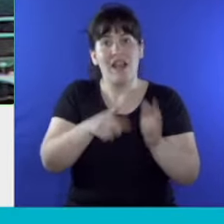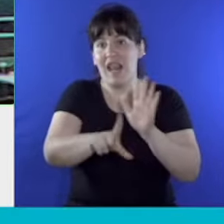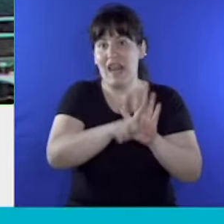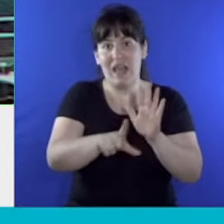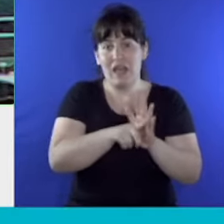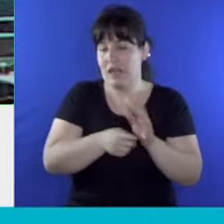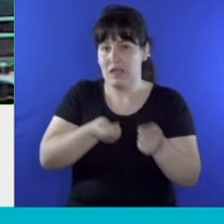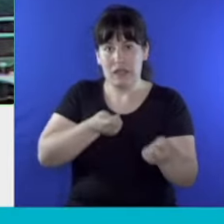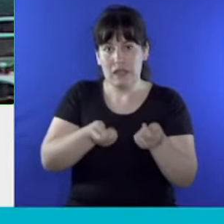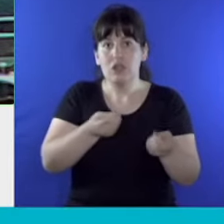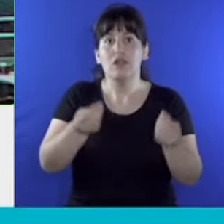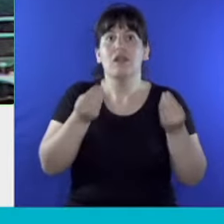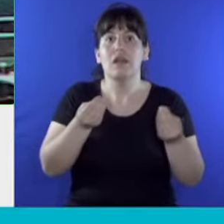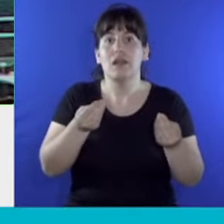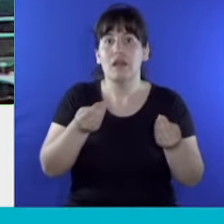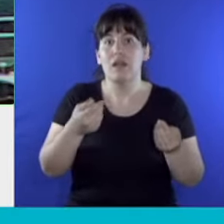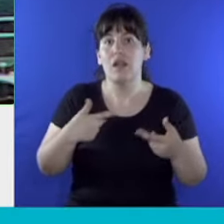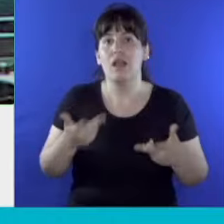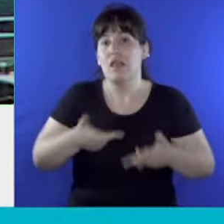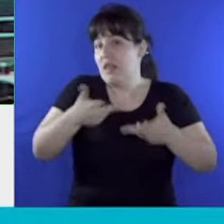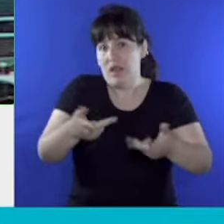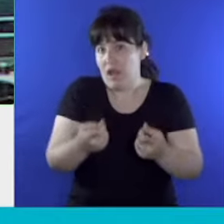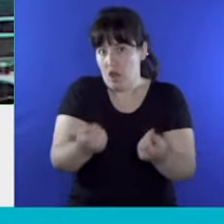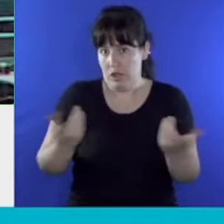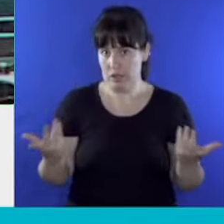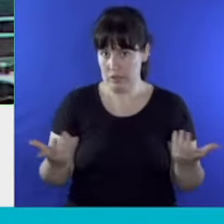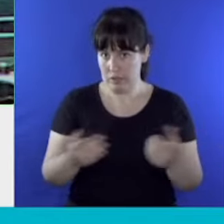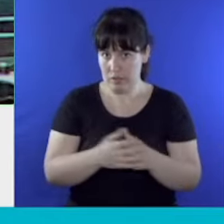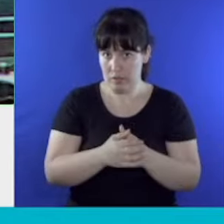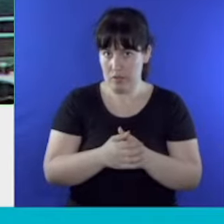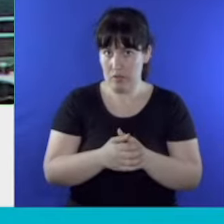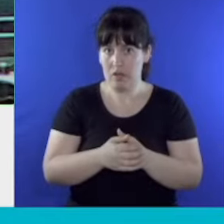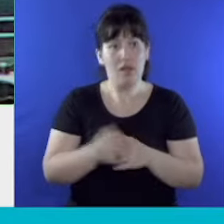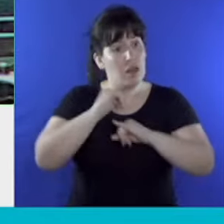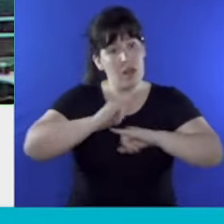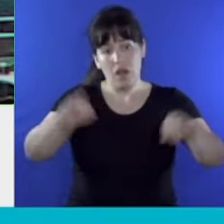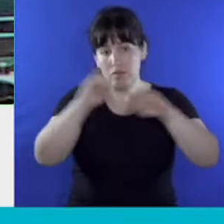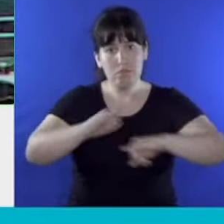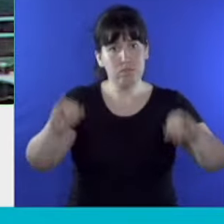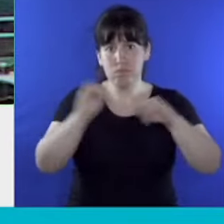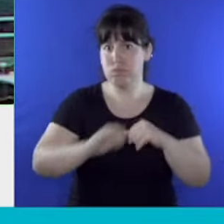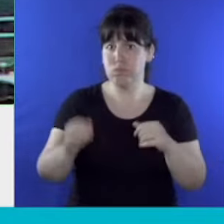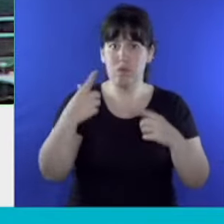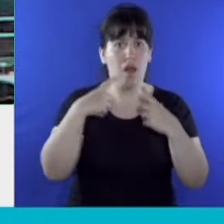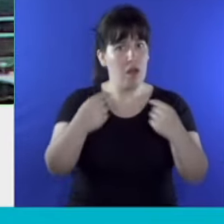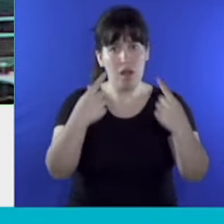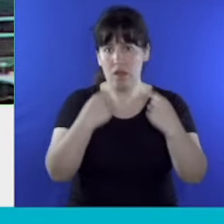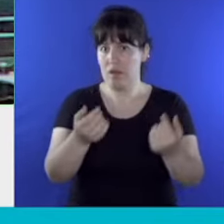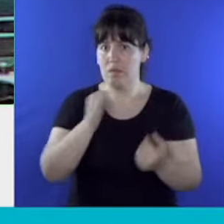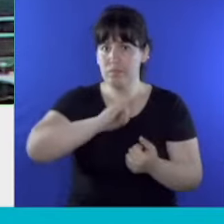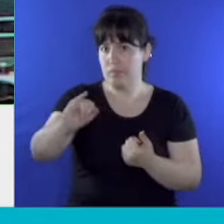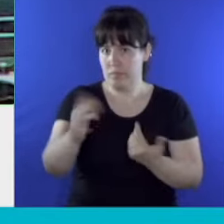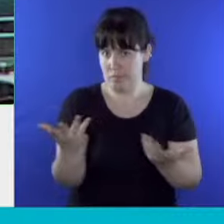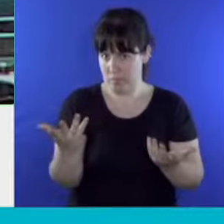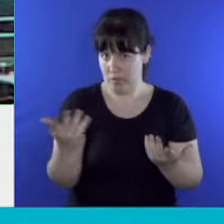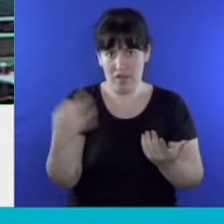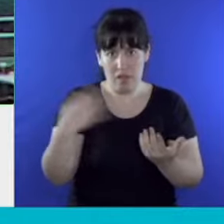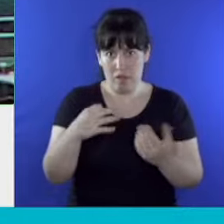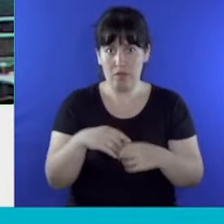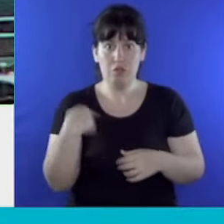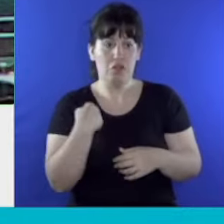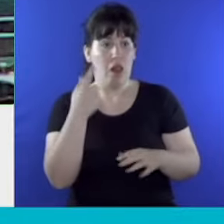no impiden que se diga lo que haga falta, que se hagan las denuncias correspondientes. Nosotros no tenemos nada que